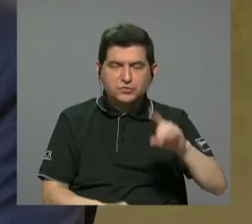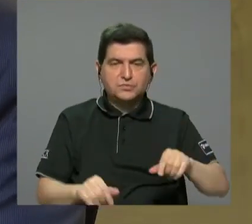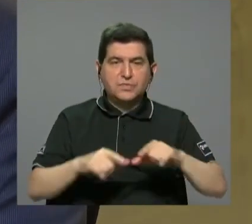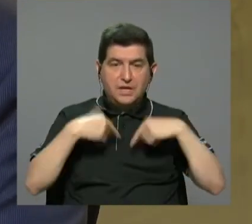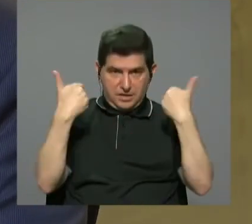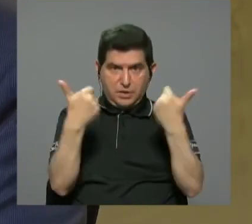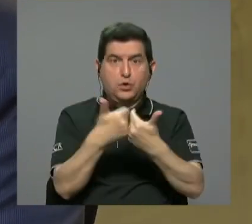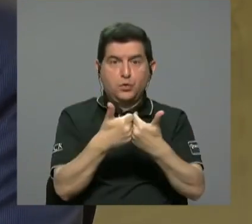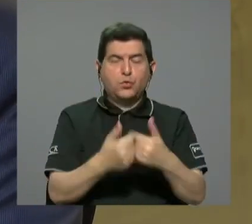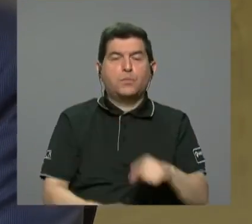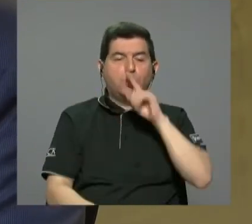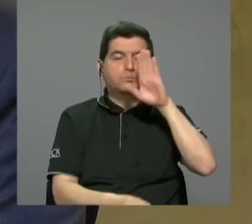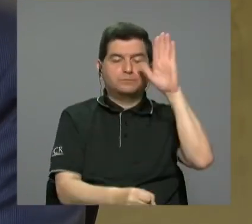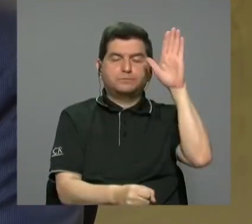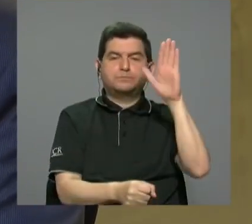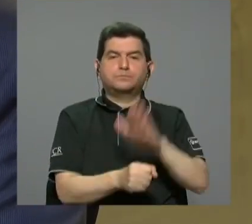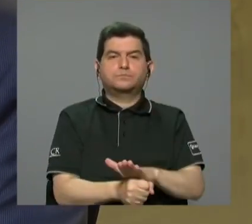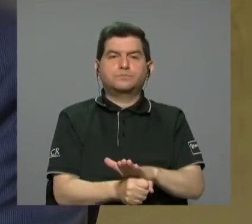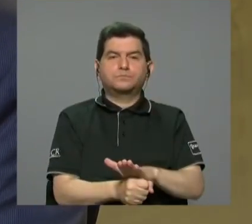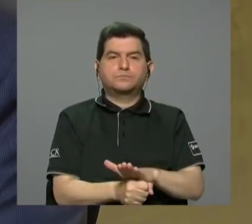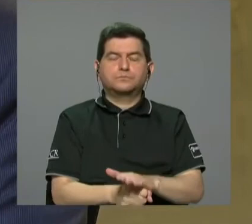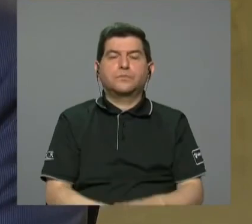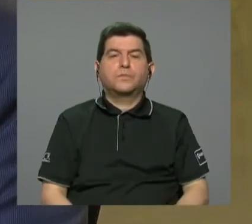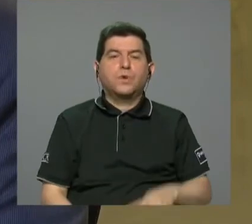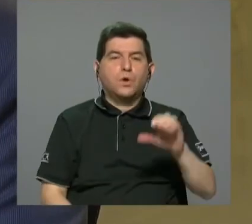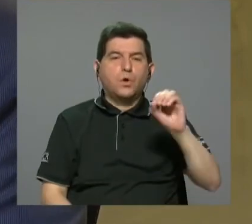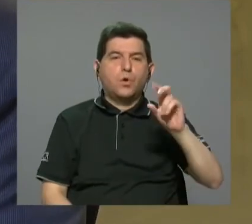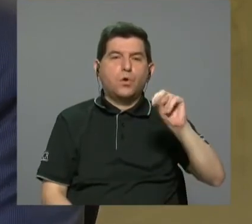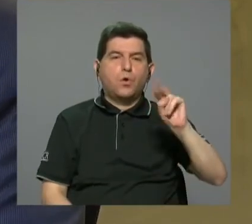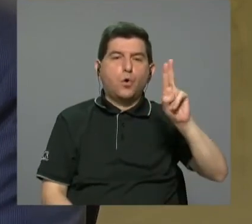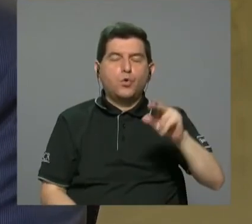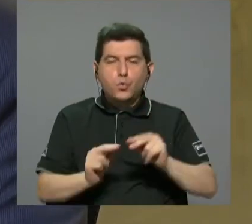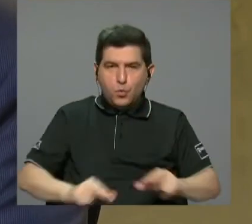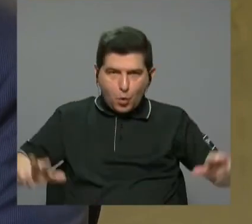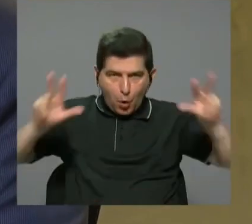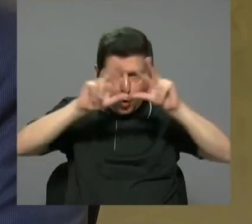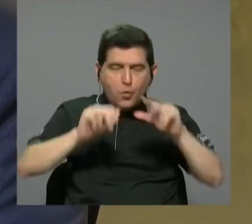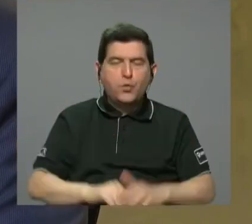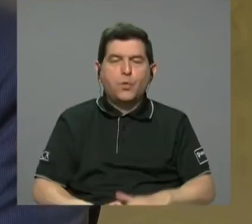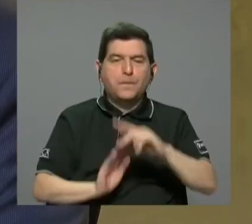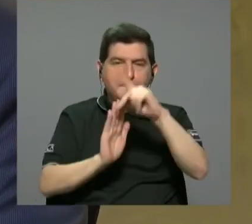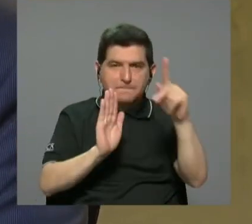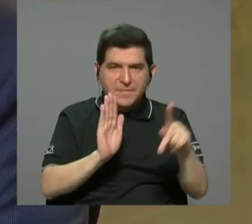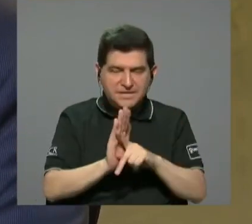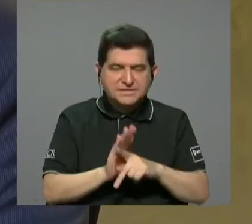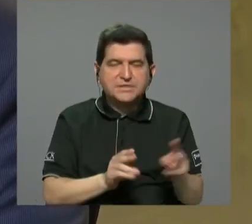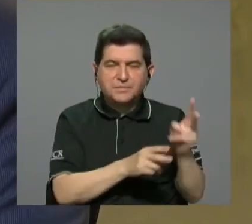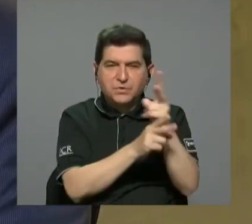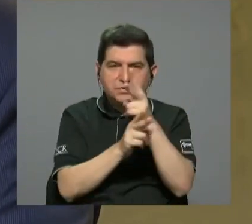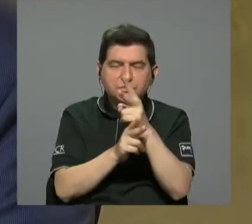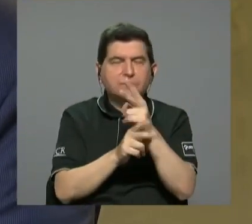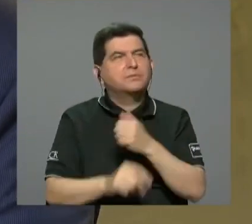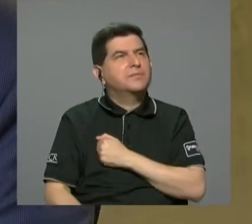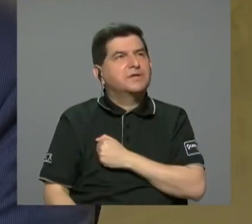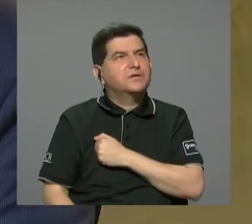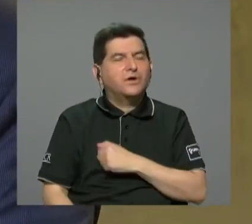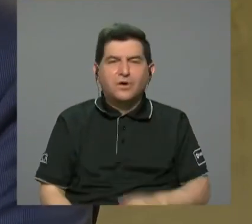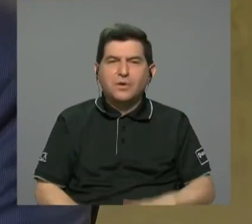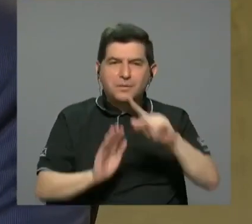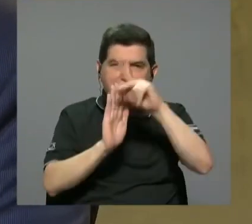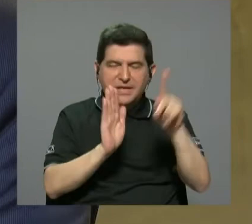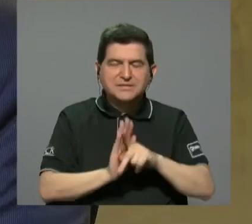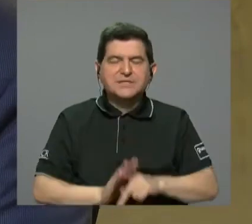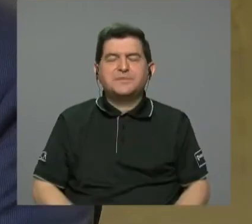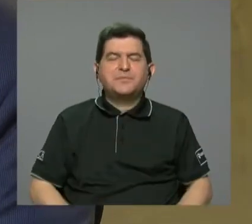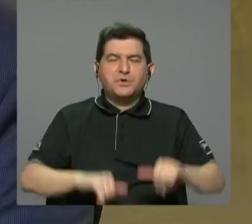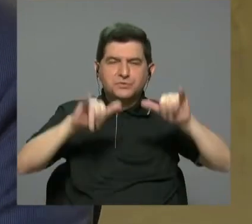hizo un compromiso con las Naciones Unidas con los principios de desarrollo, de supervisión, los principios de